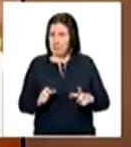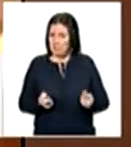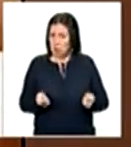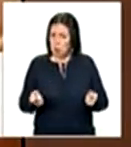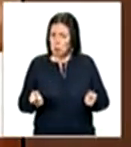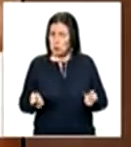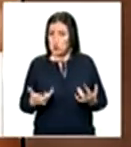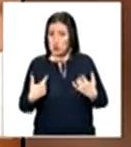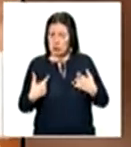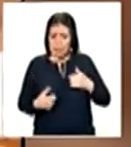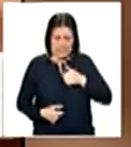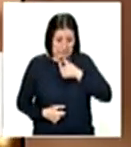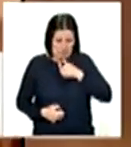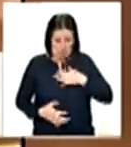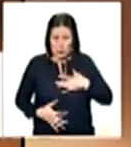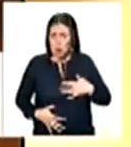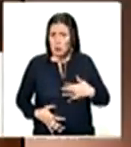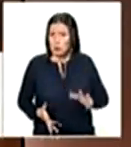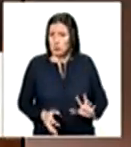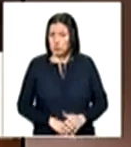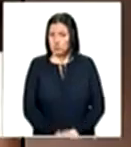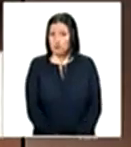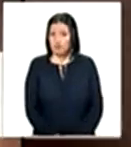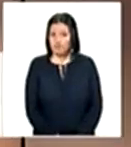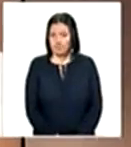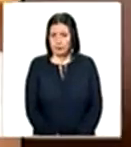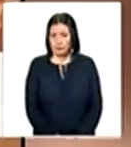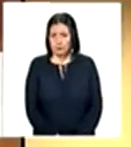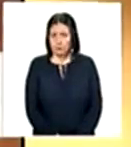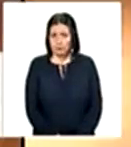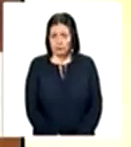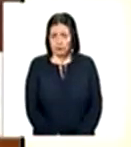el dolor sobre su cuerpo.